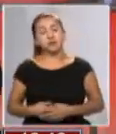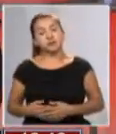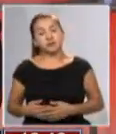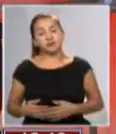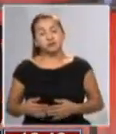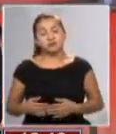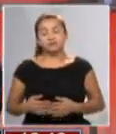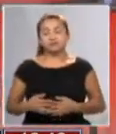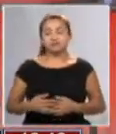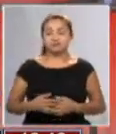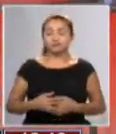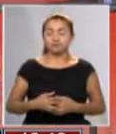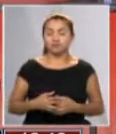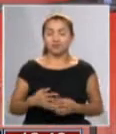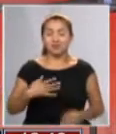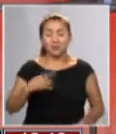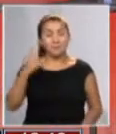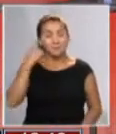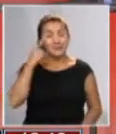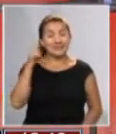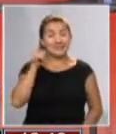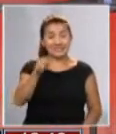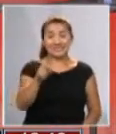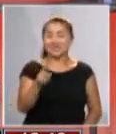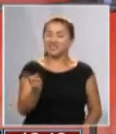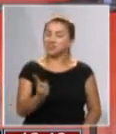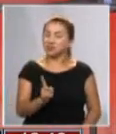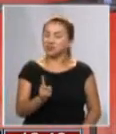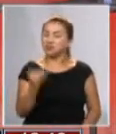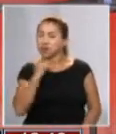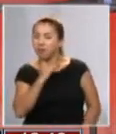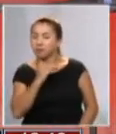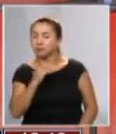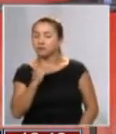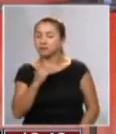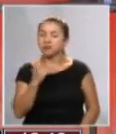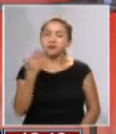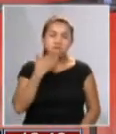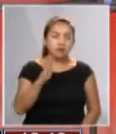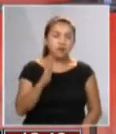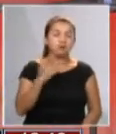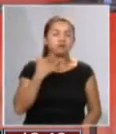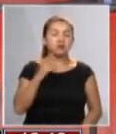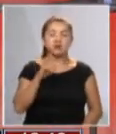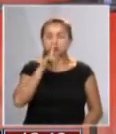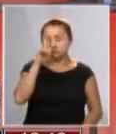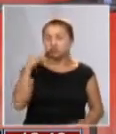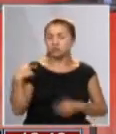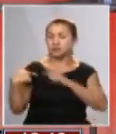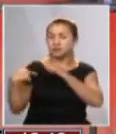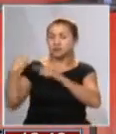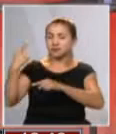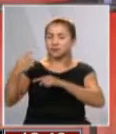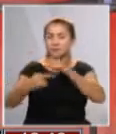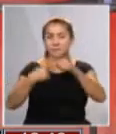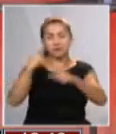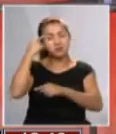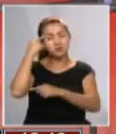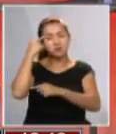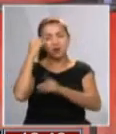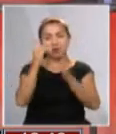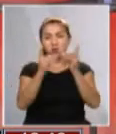Creo que sería aventurado llegar a esa circunstancia. Yo creo que más bien se da porque tradicionalmente se estimó que